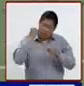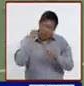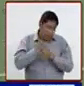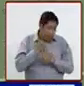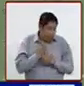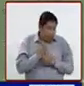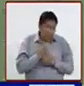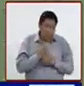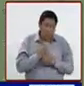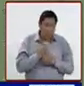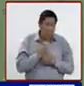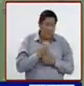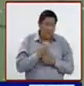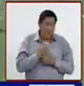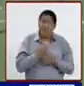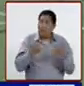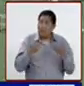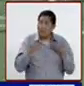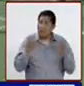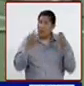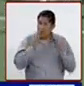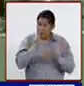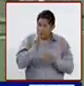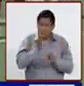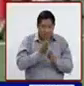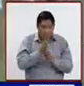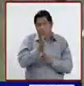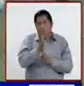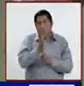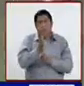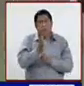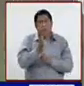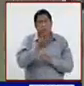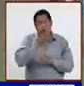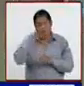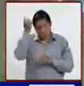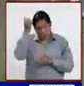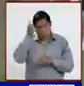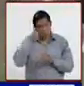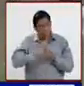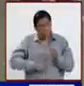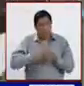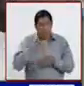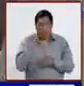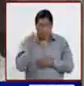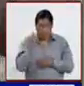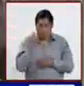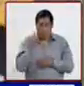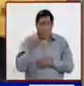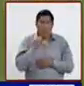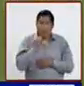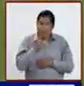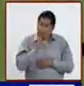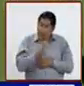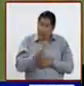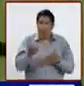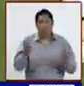trabajando, tener mucha disciplina, dar lo mejor de cada uno, cada